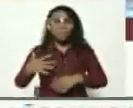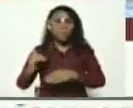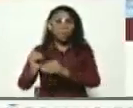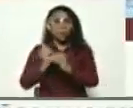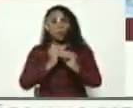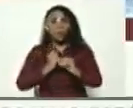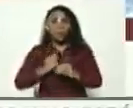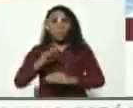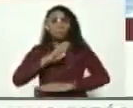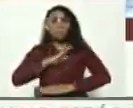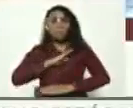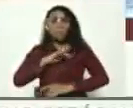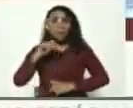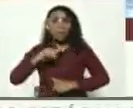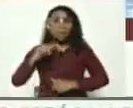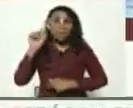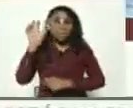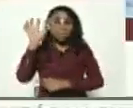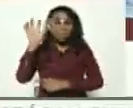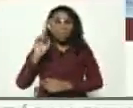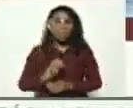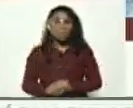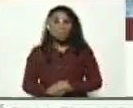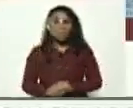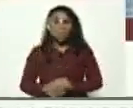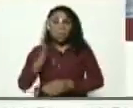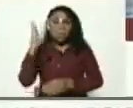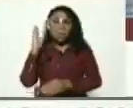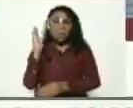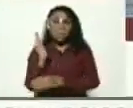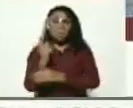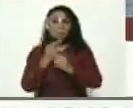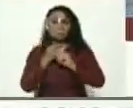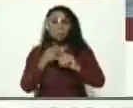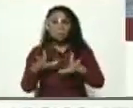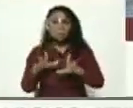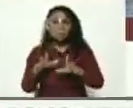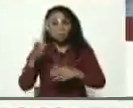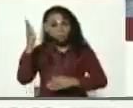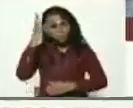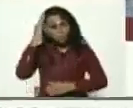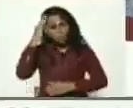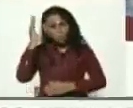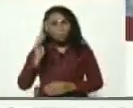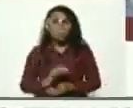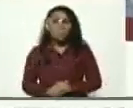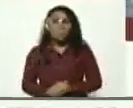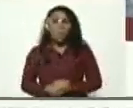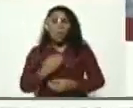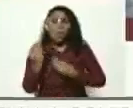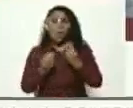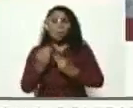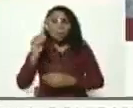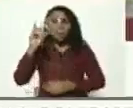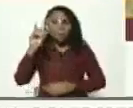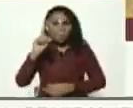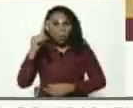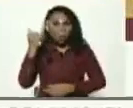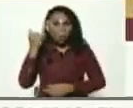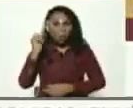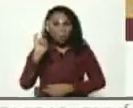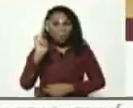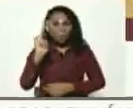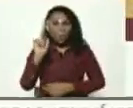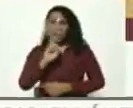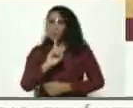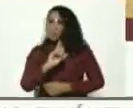los bienes de la sociedad, está sancionado por la pluralidad de los sabios, como también lo está que no todos